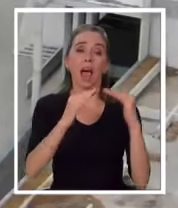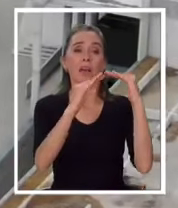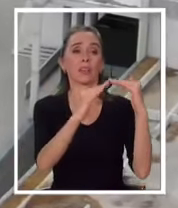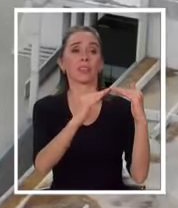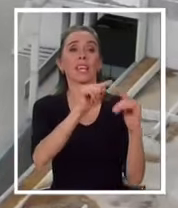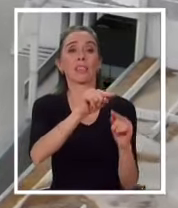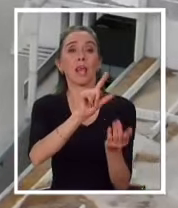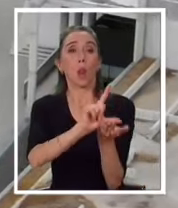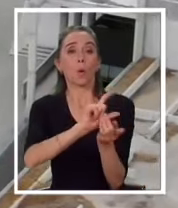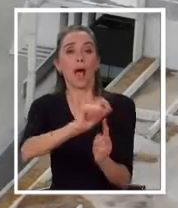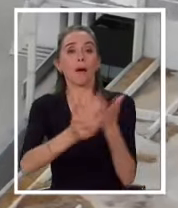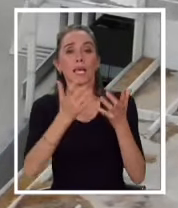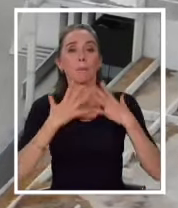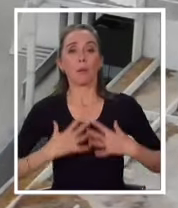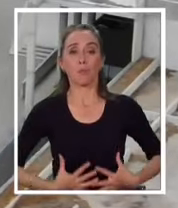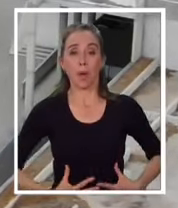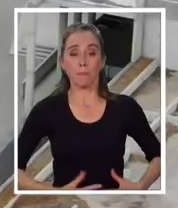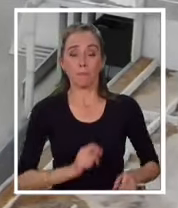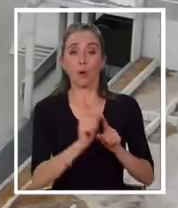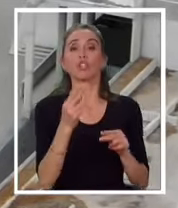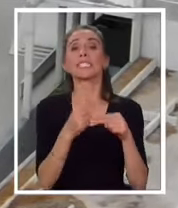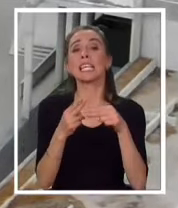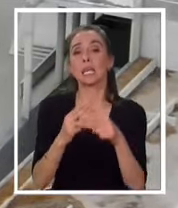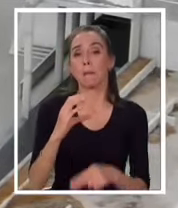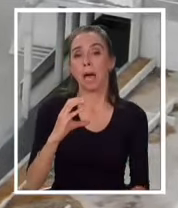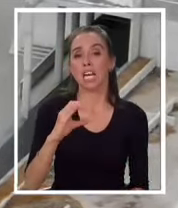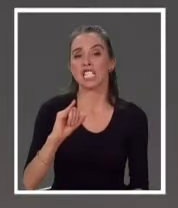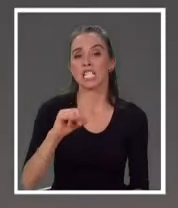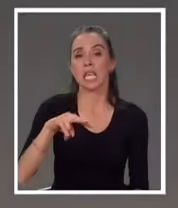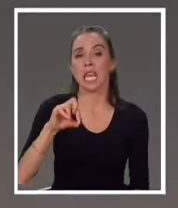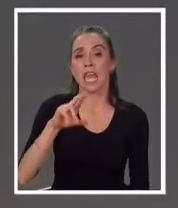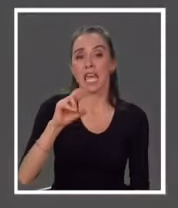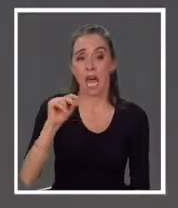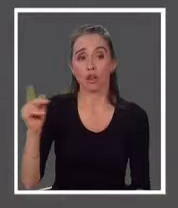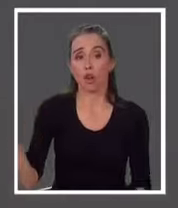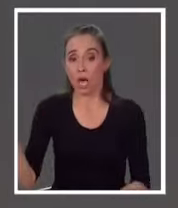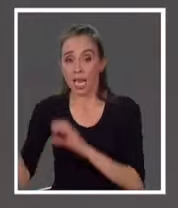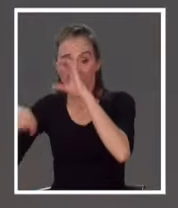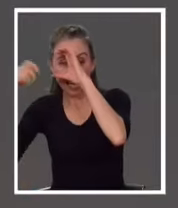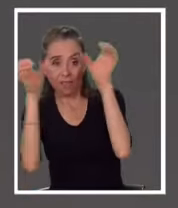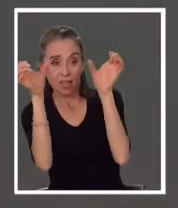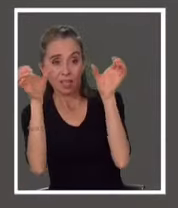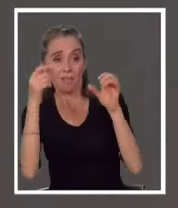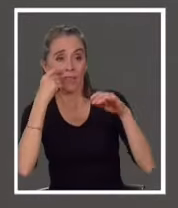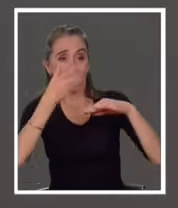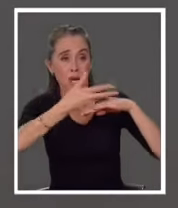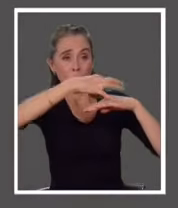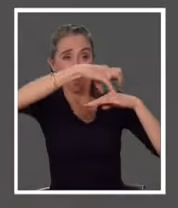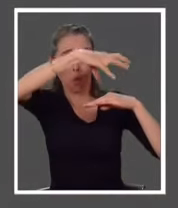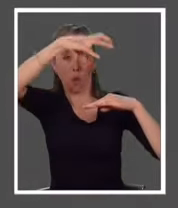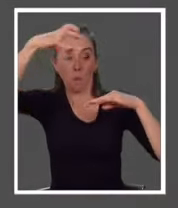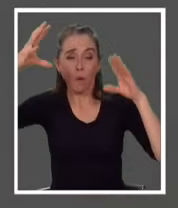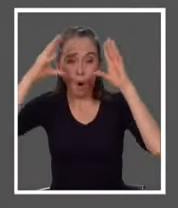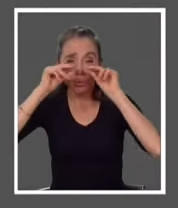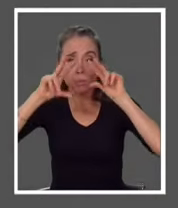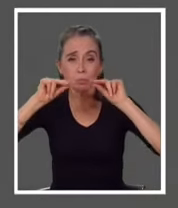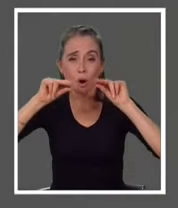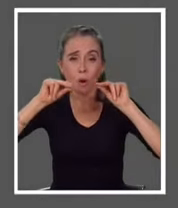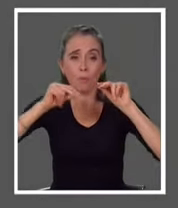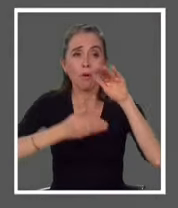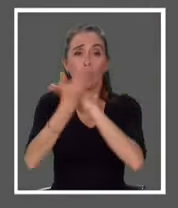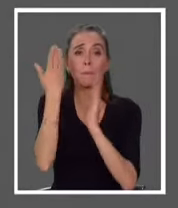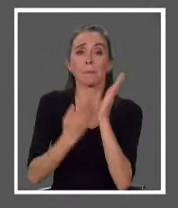este cinerario. Son ellos quienes nos facilitaron videos de lo que serían humaredas grises y oscuras desde el crematorio y que datarían